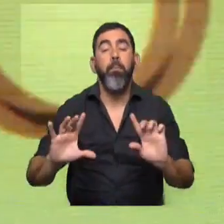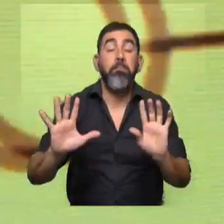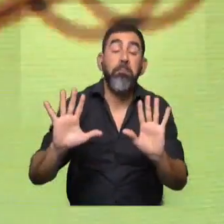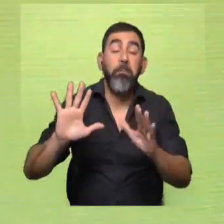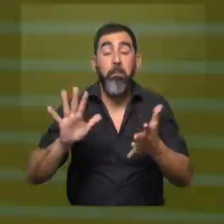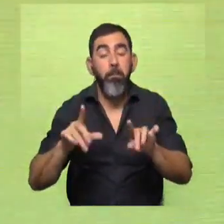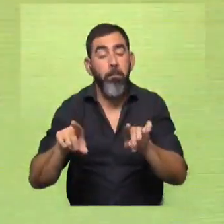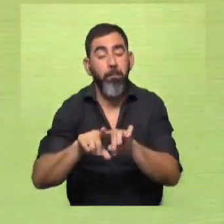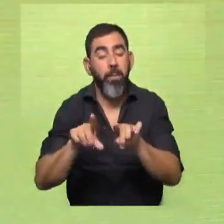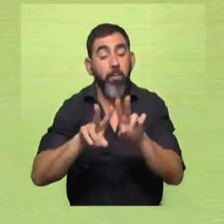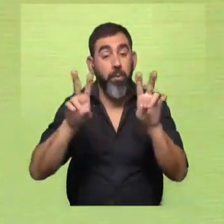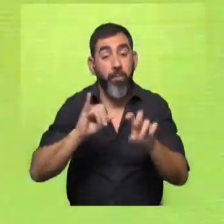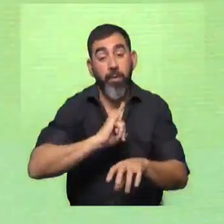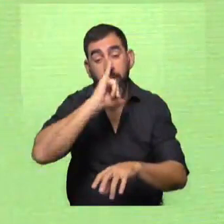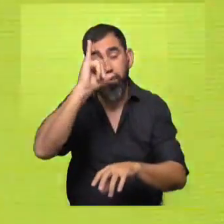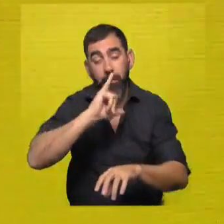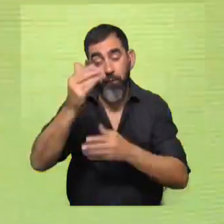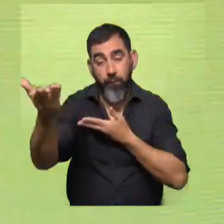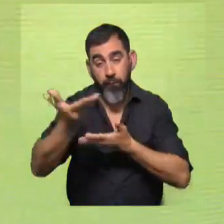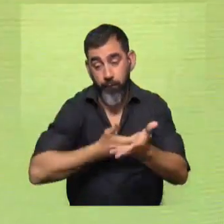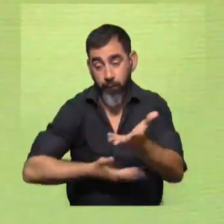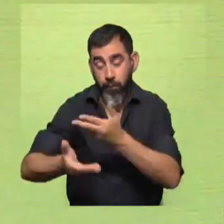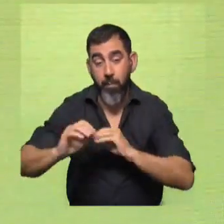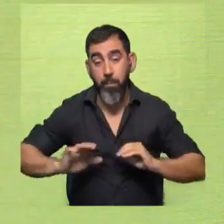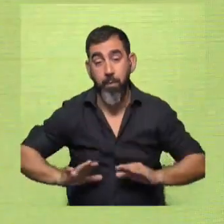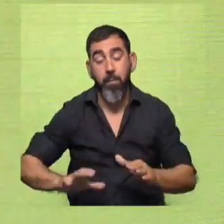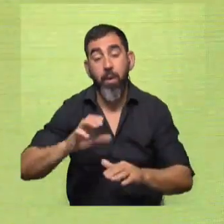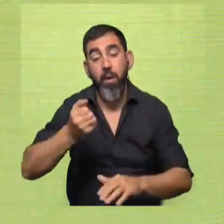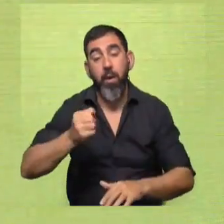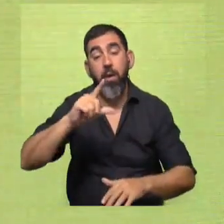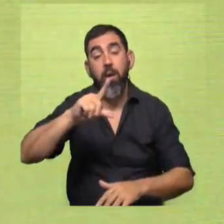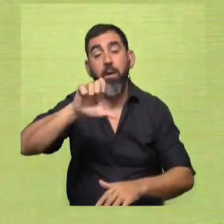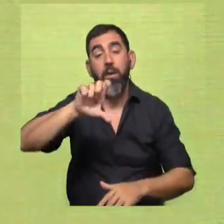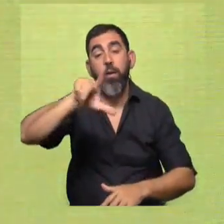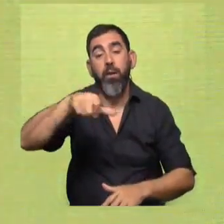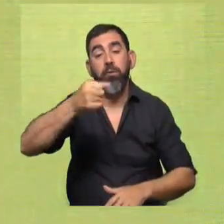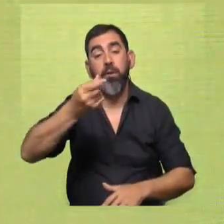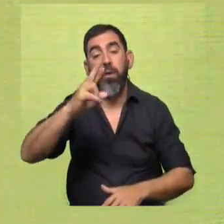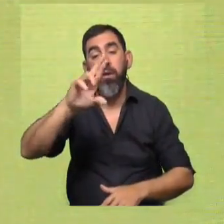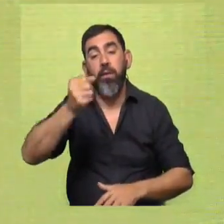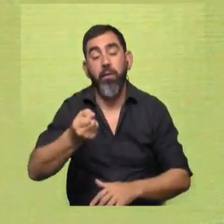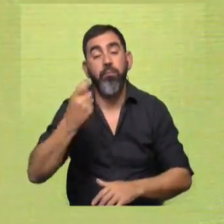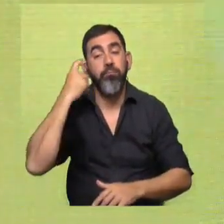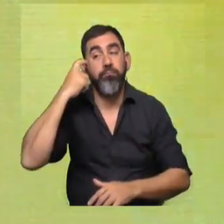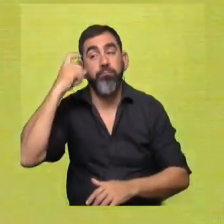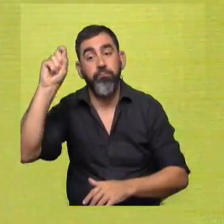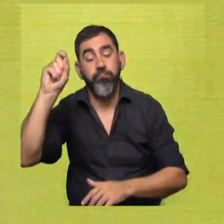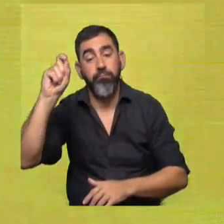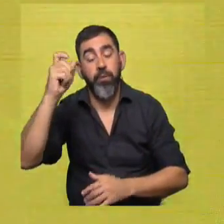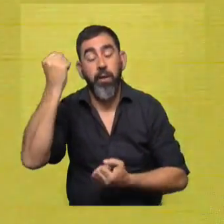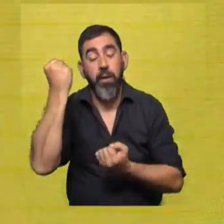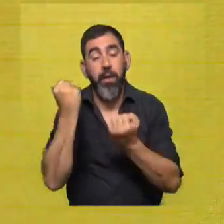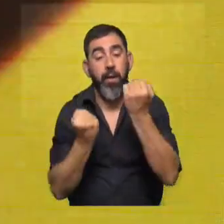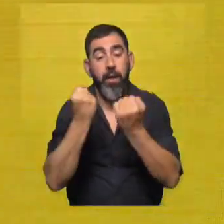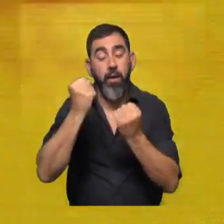porque este informe que vamos a compartir ahora y que es preparado por Alexandra Perrone tiene que ver con un emprendimiento que es de